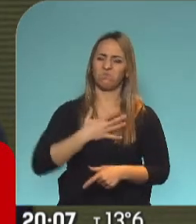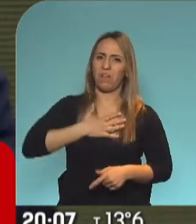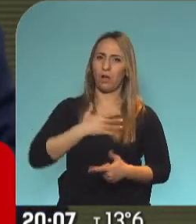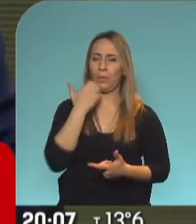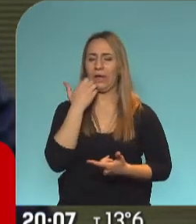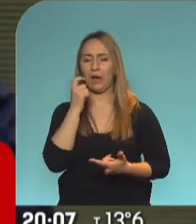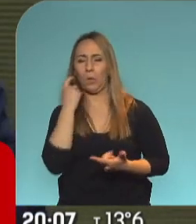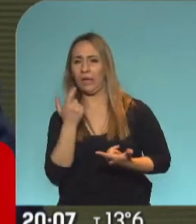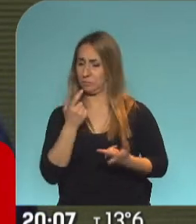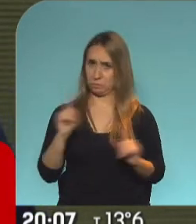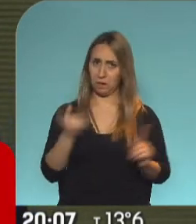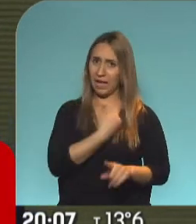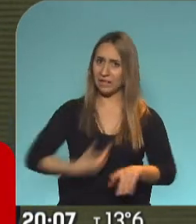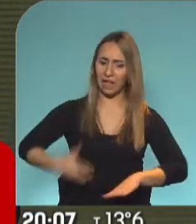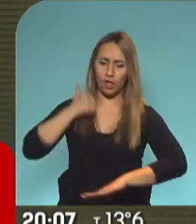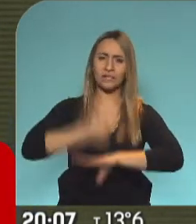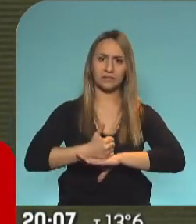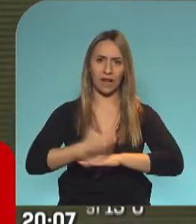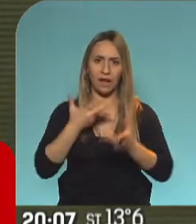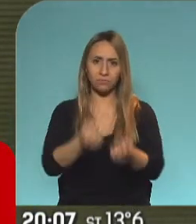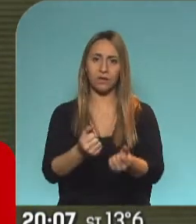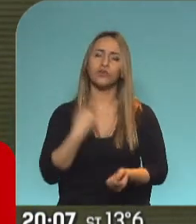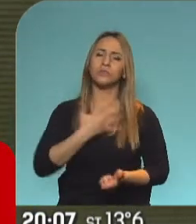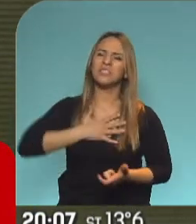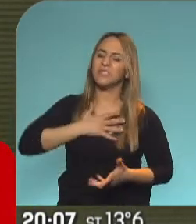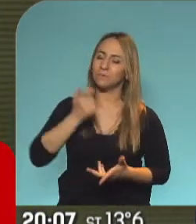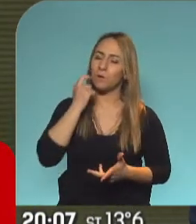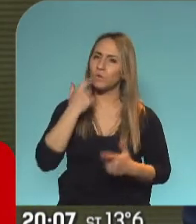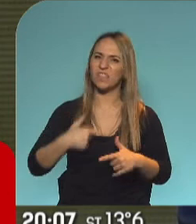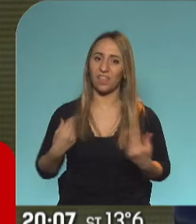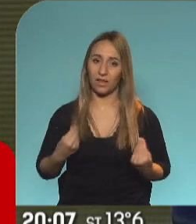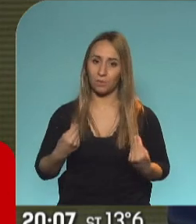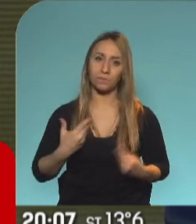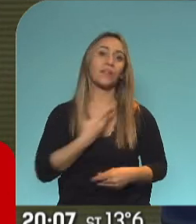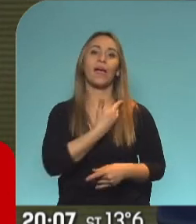está presente. Lo que nos da mucha vergüenza es tener